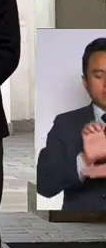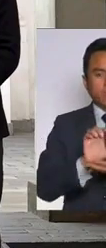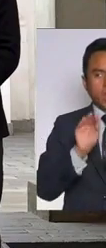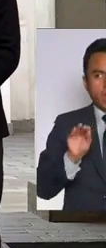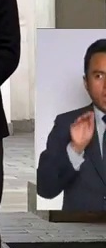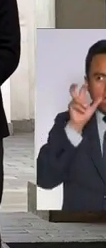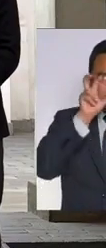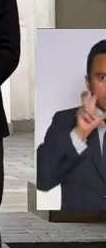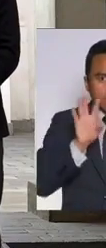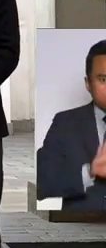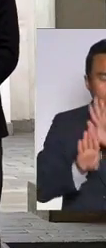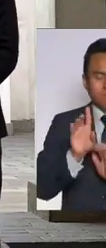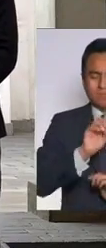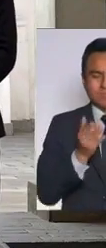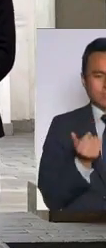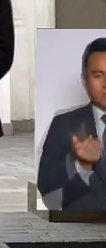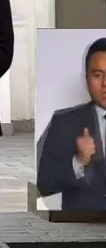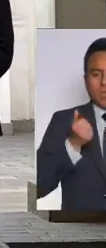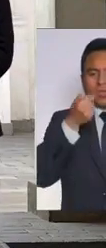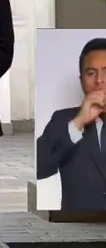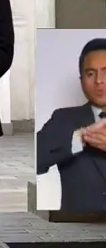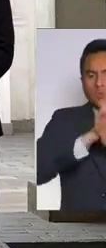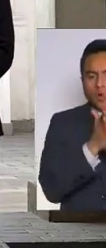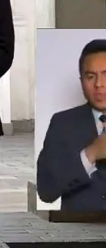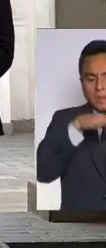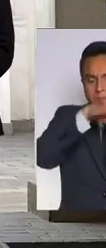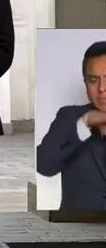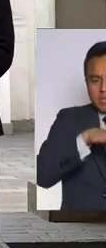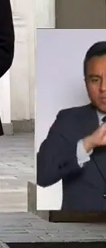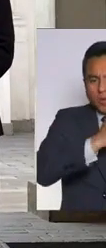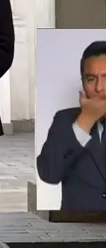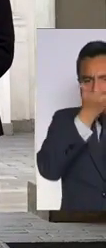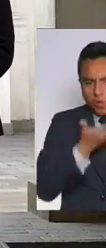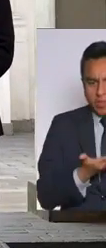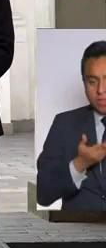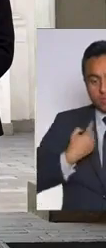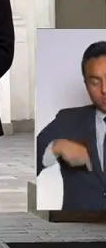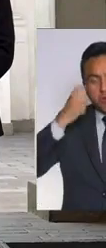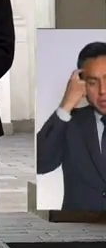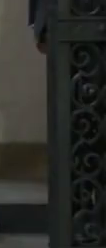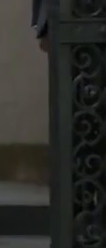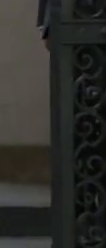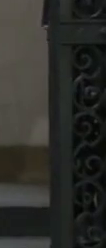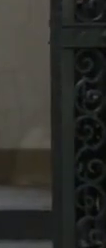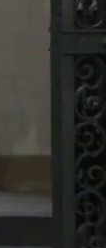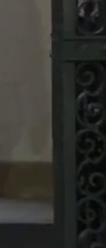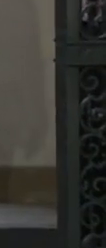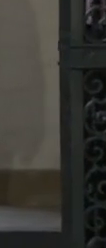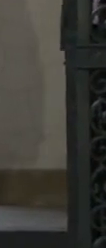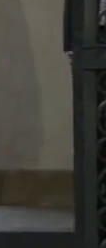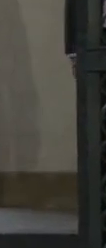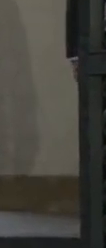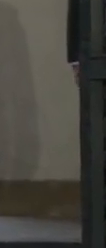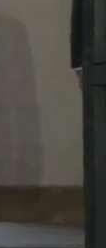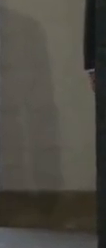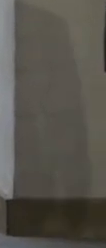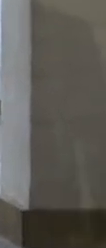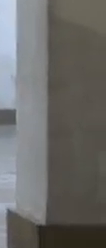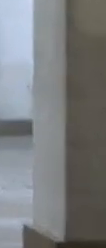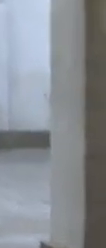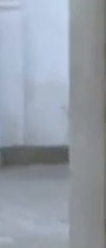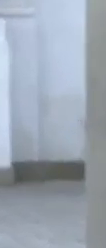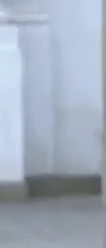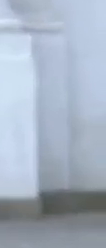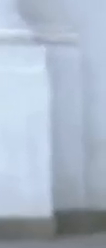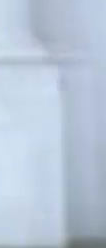años, una suerte de encubrir o de proteger o de respaldar, ¿no es cierto?, o violaciones a los derechos humanos. Y eso lo hemos